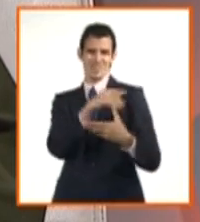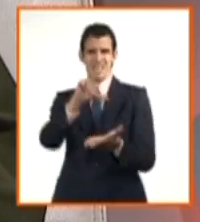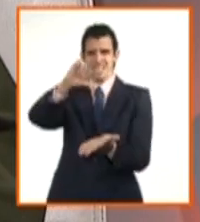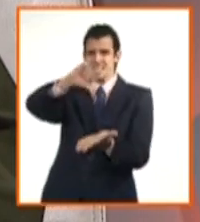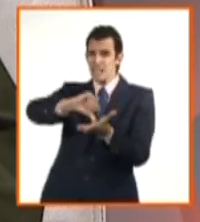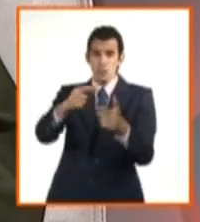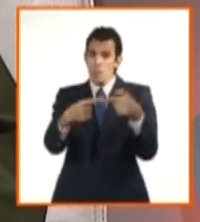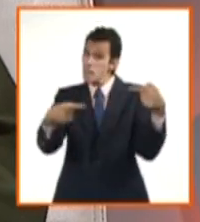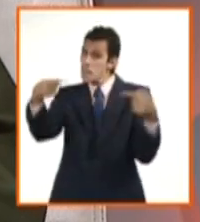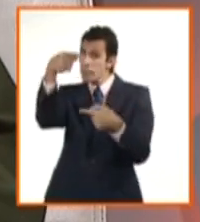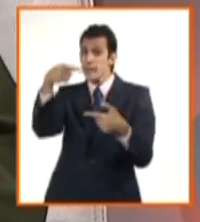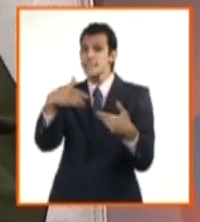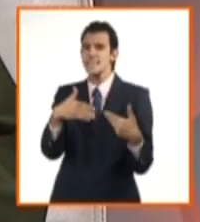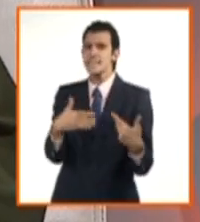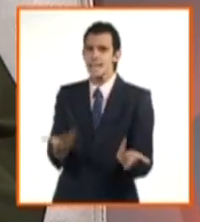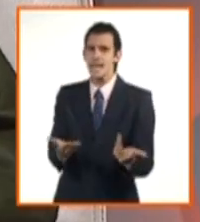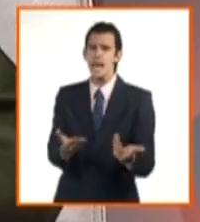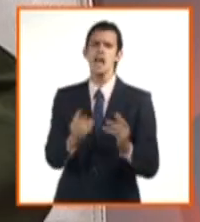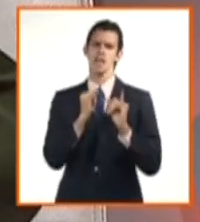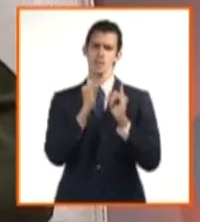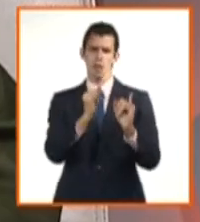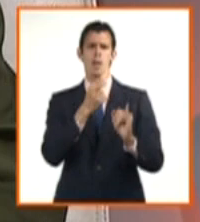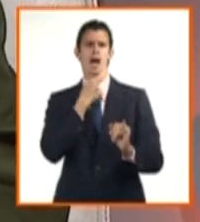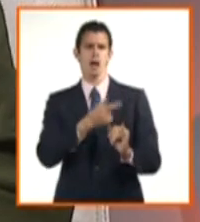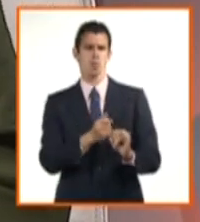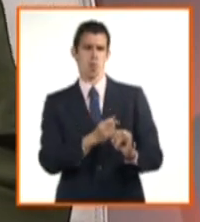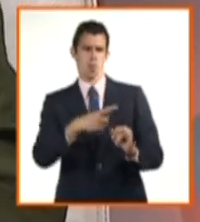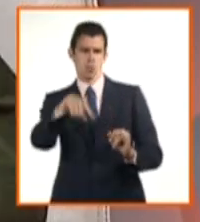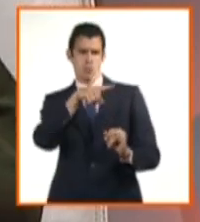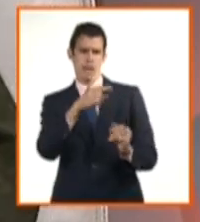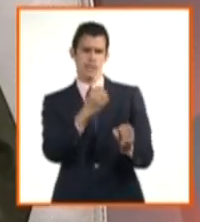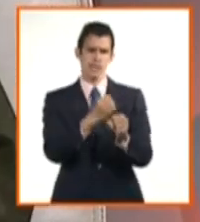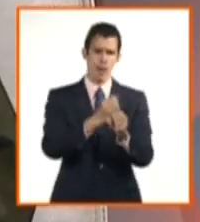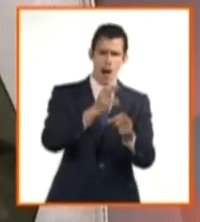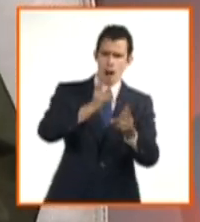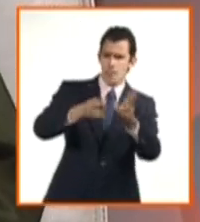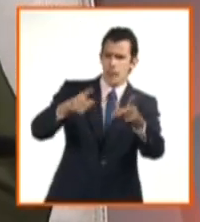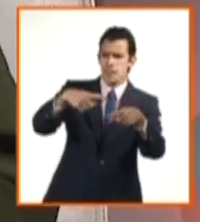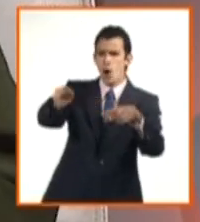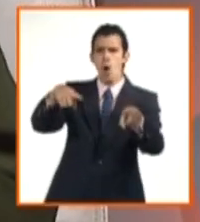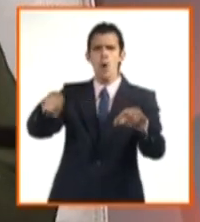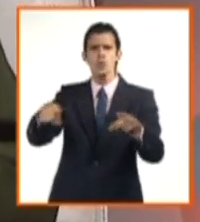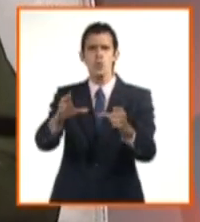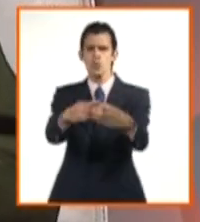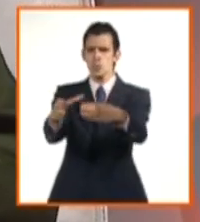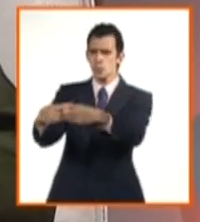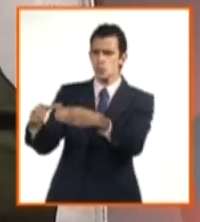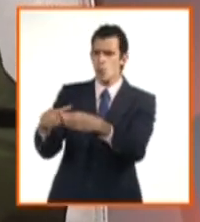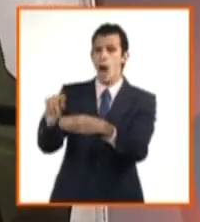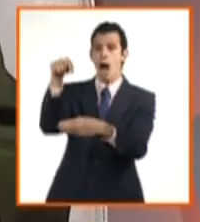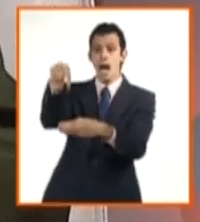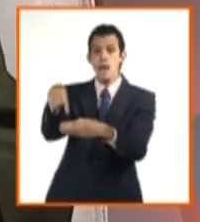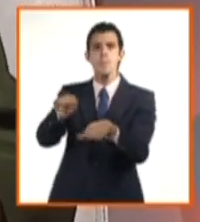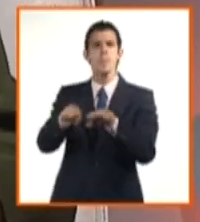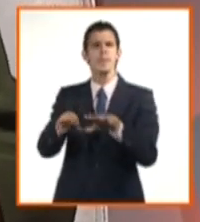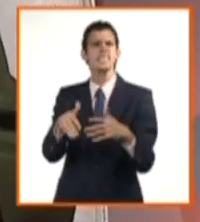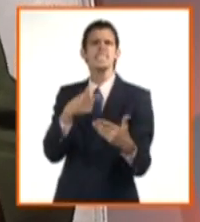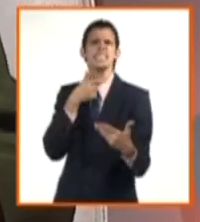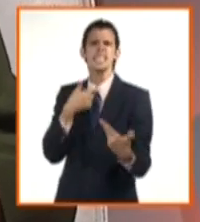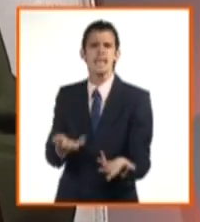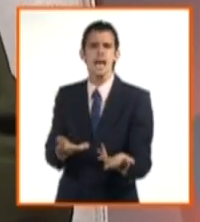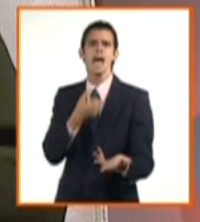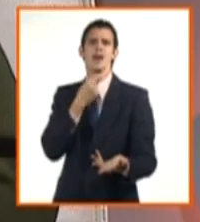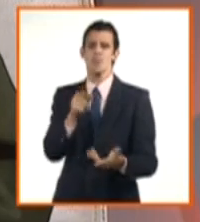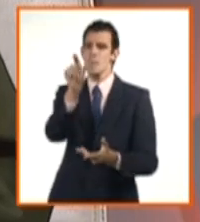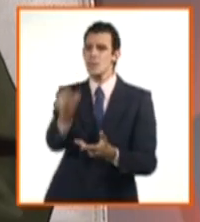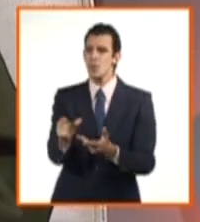un número considerable de centros de evacuación que están activados con condiciones para la población tenemos también una modalidad que se ha